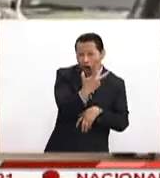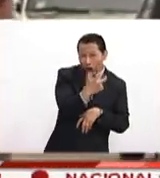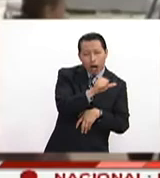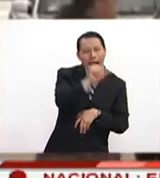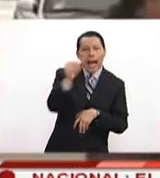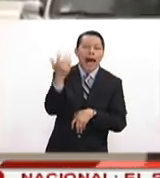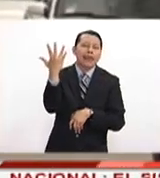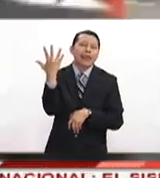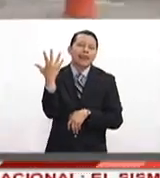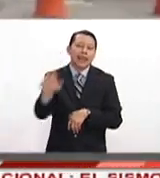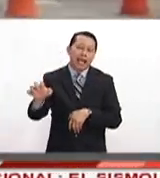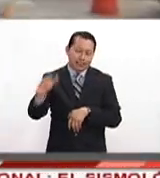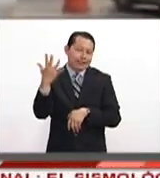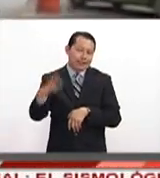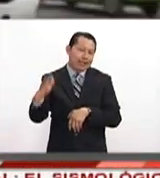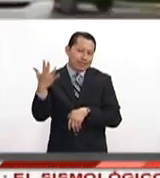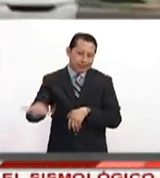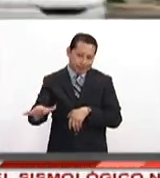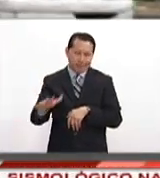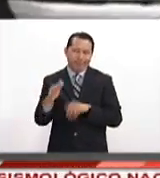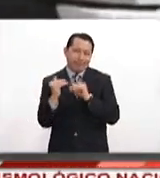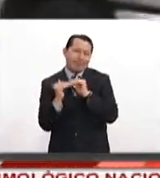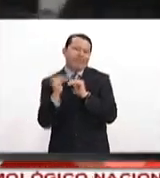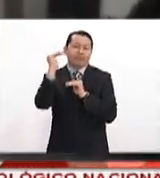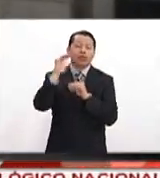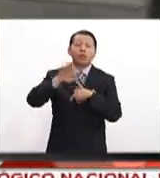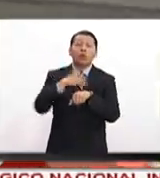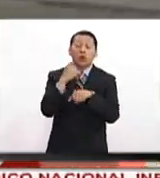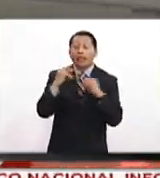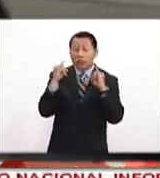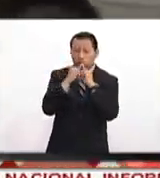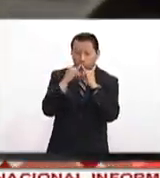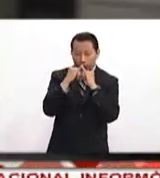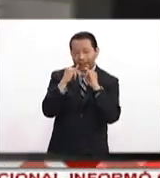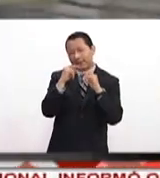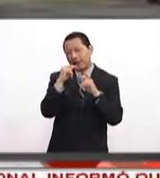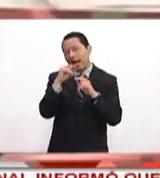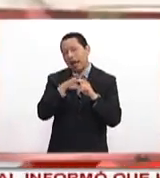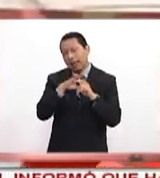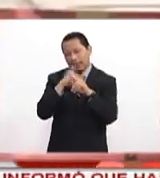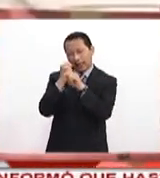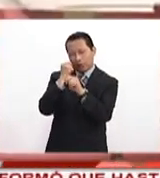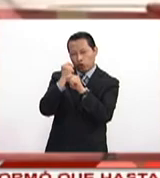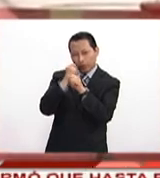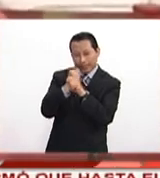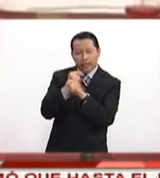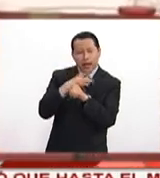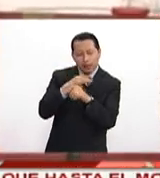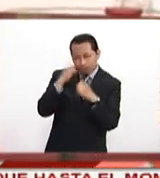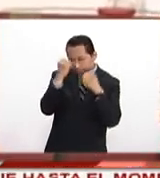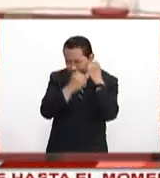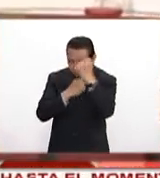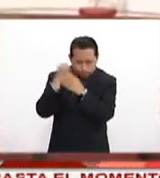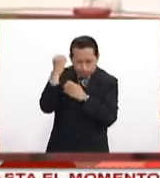10 pesos, luego de que el Instituto del Transporte de la entidad concluyera los estudios técnicos realizados conforme a la